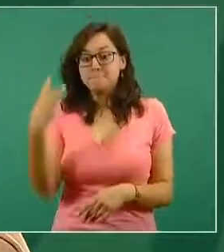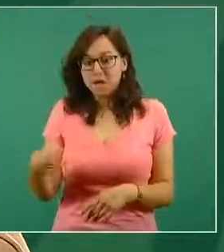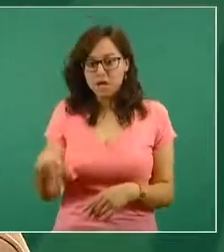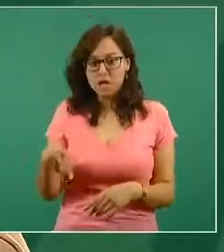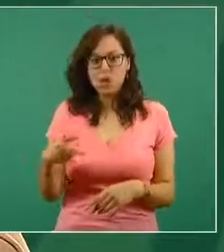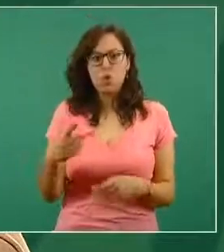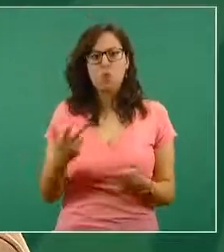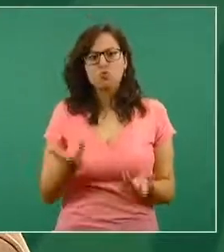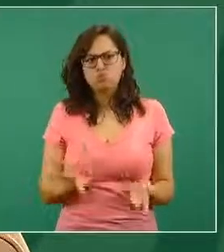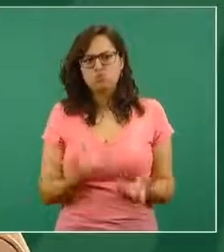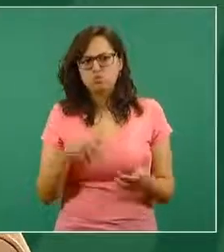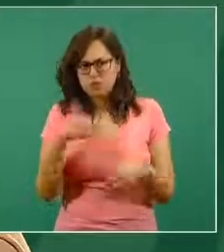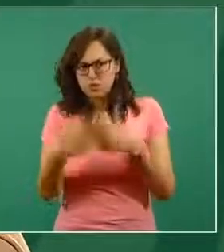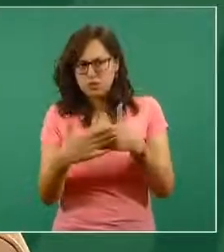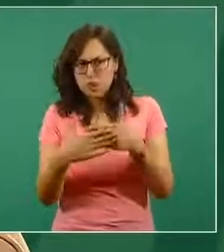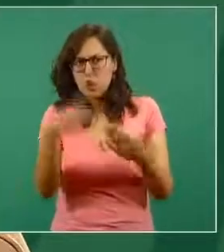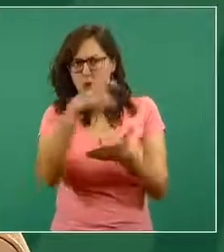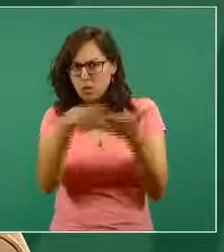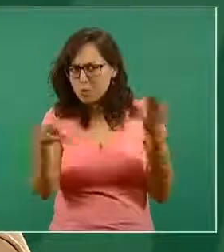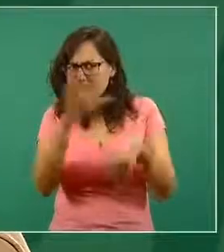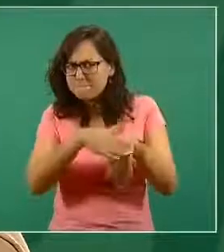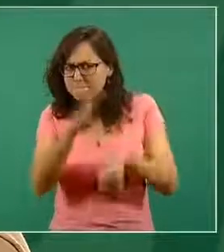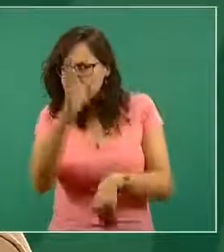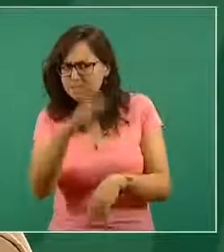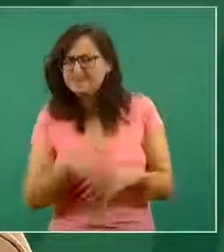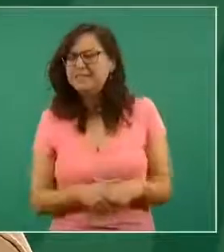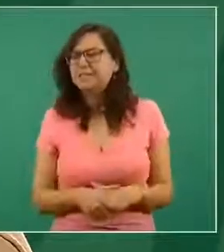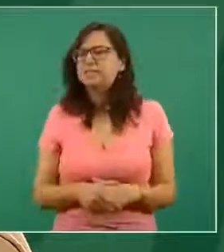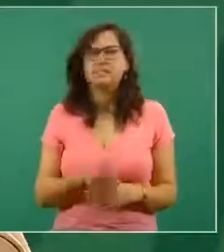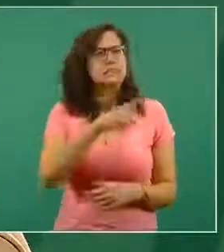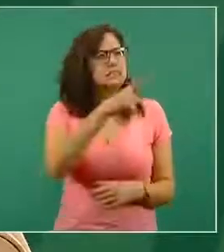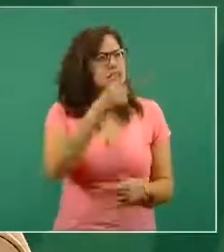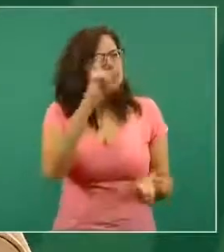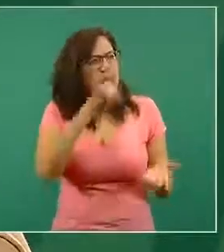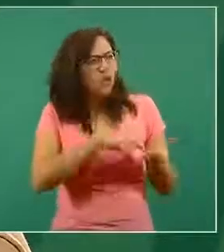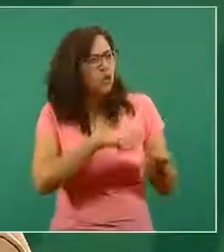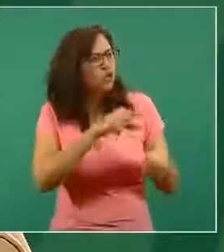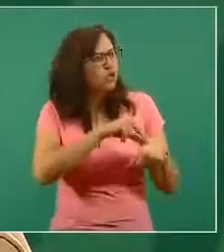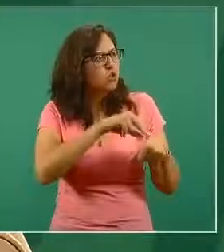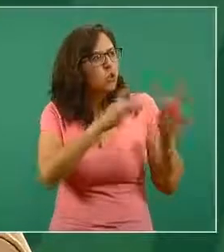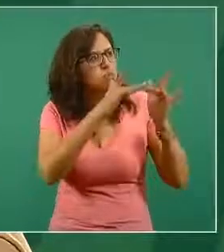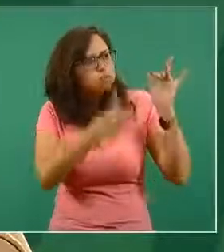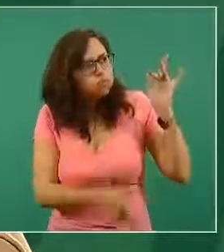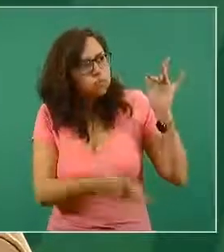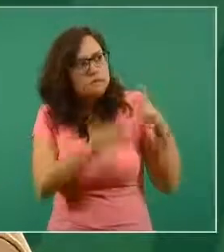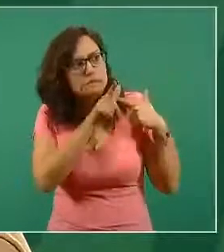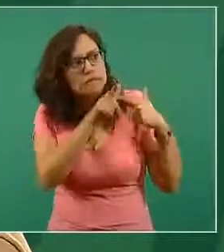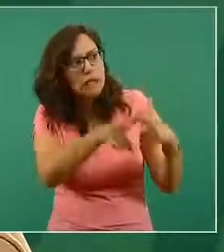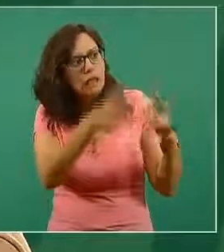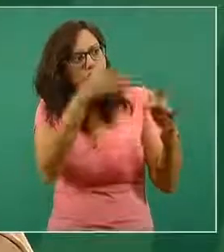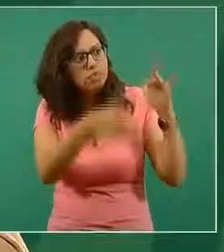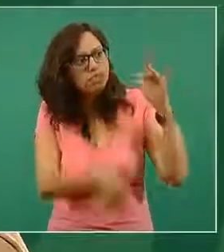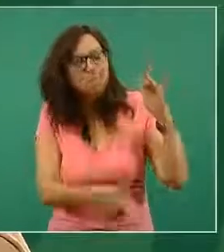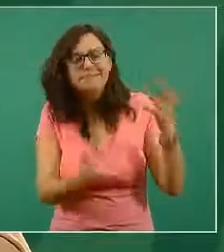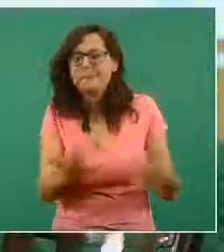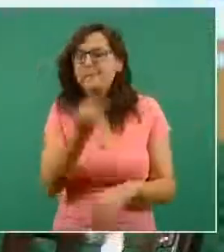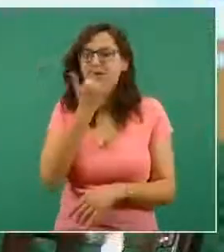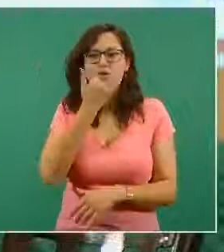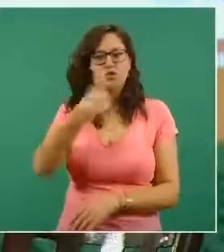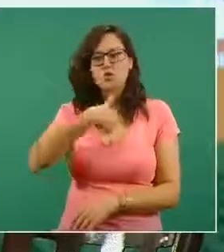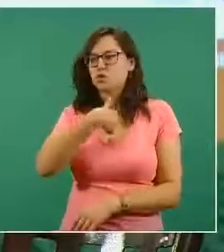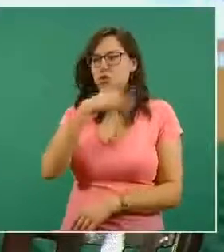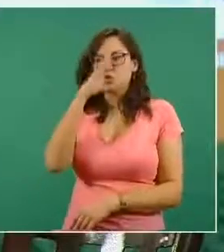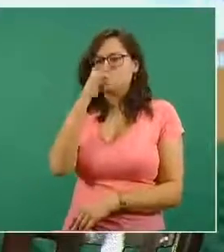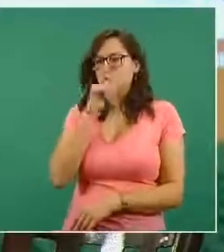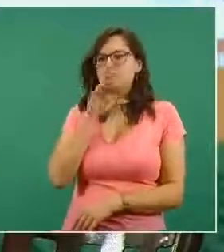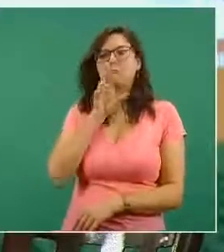propio grupo de técnicos asesores de vacunación. Sin embargo, si logra reconectarse, yo creo que no dudaremos en que él nos responda y si no, con mucho gusto